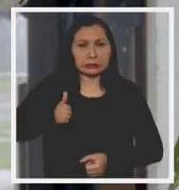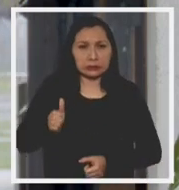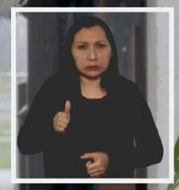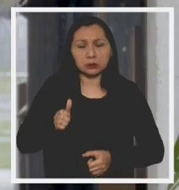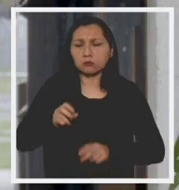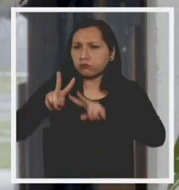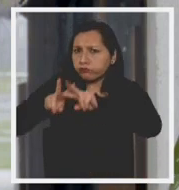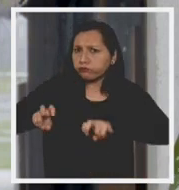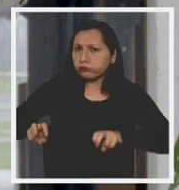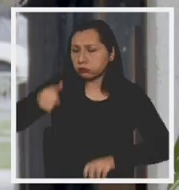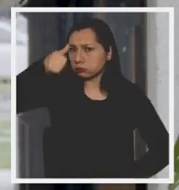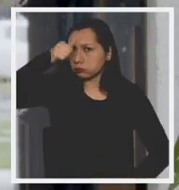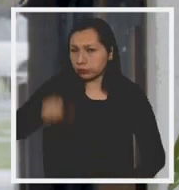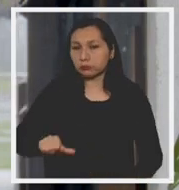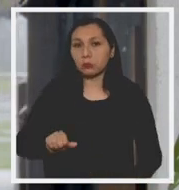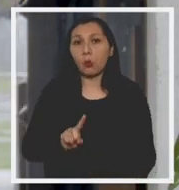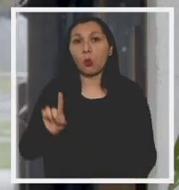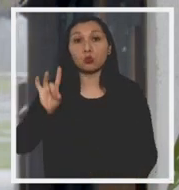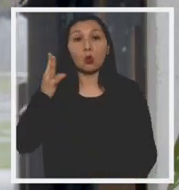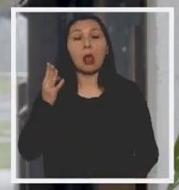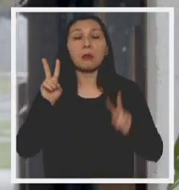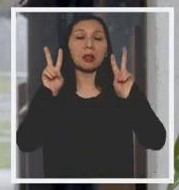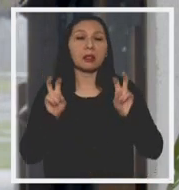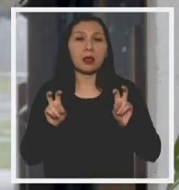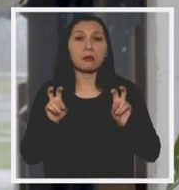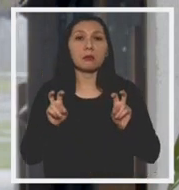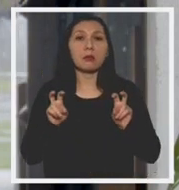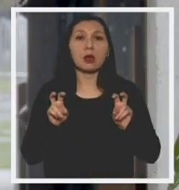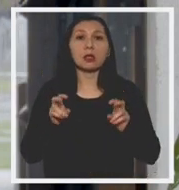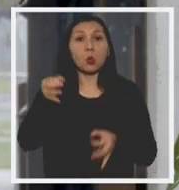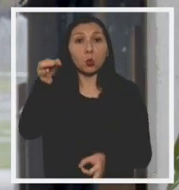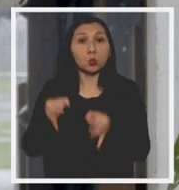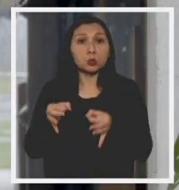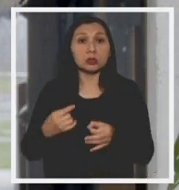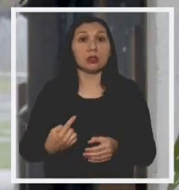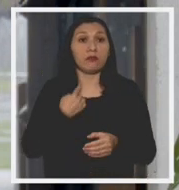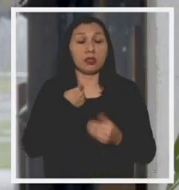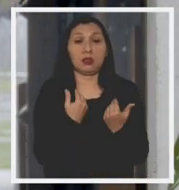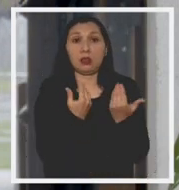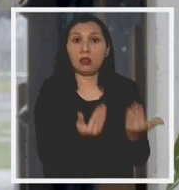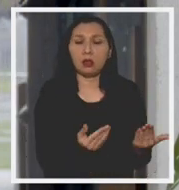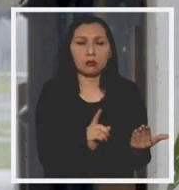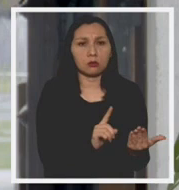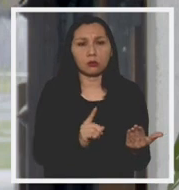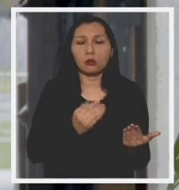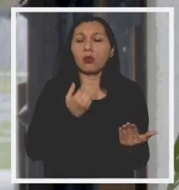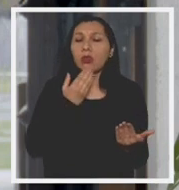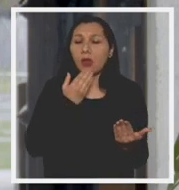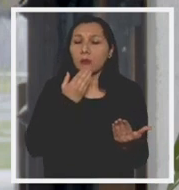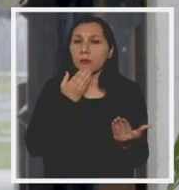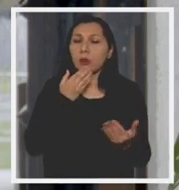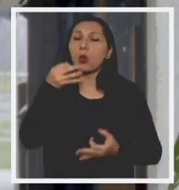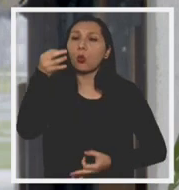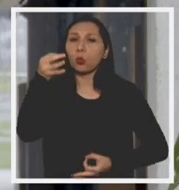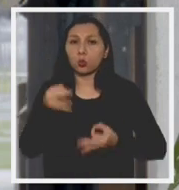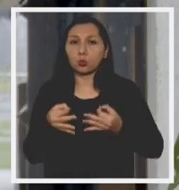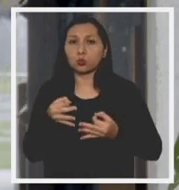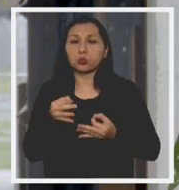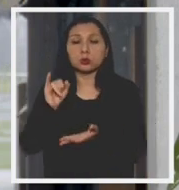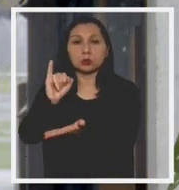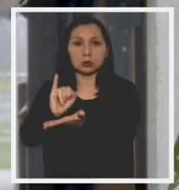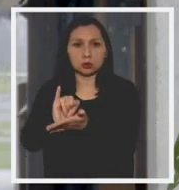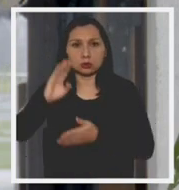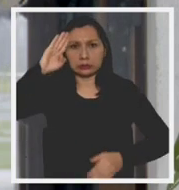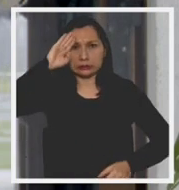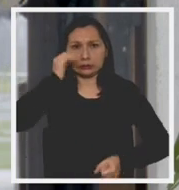y se sancionen. No solo es un acto de justicia a las víctimas, sino también es un acto de justicia con la